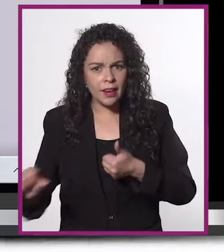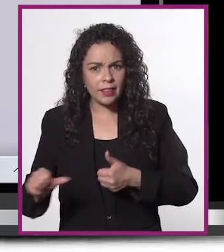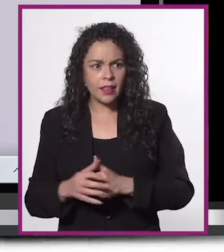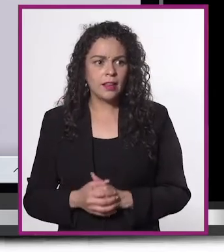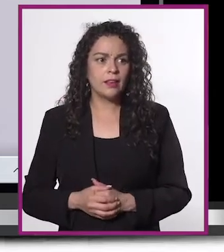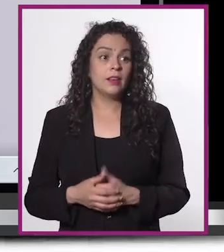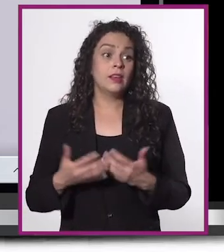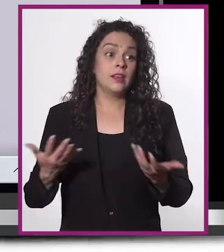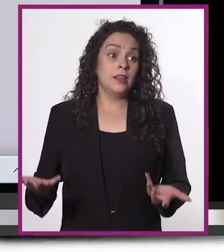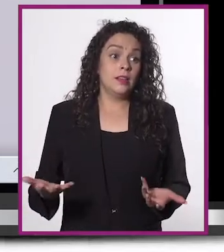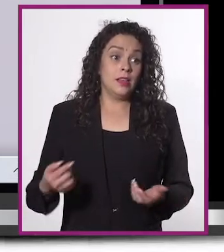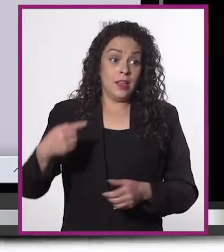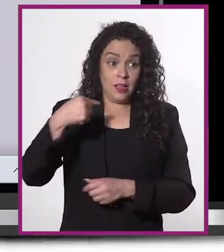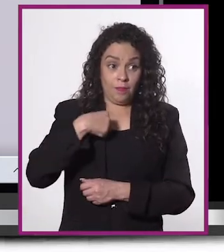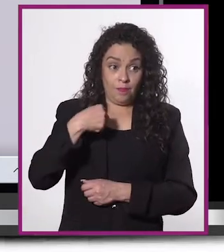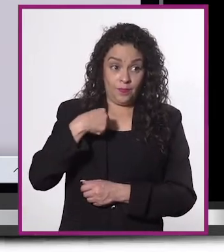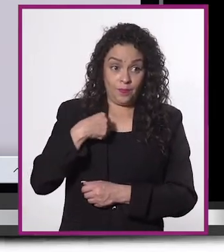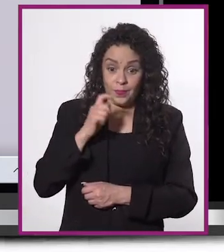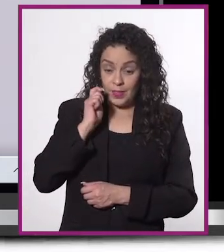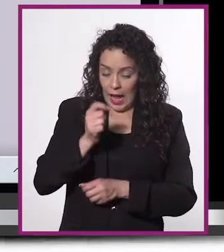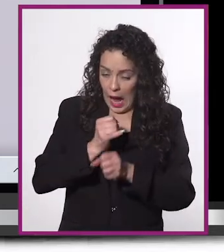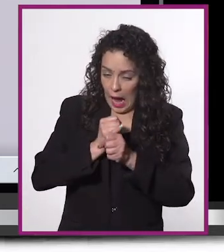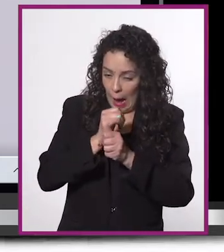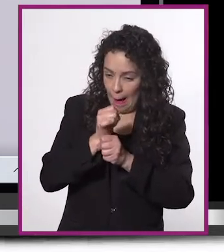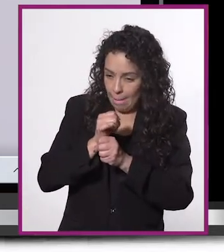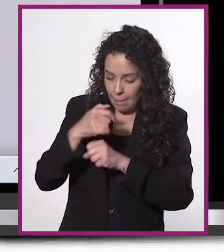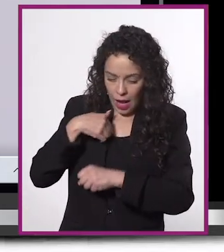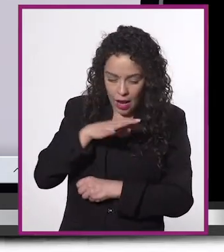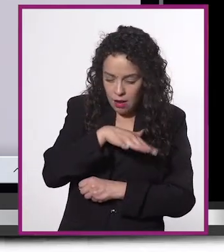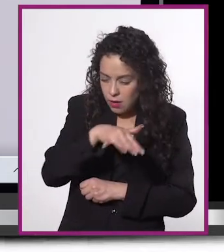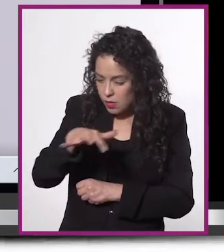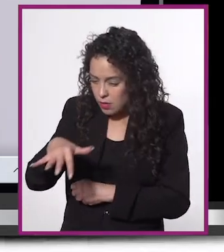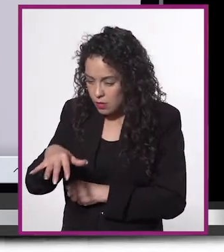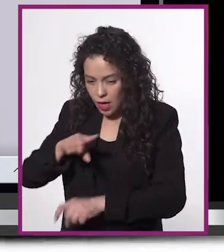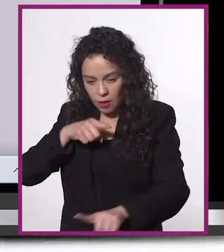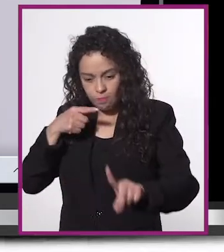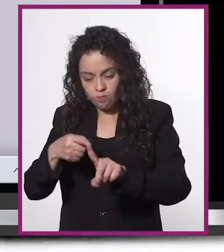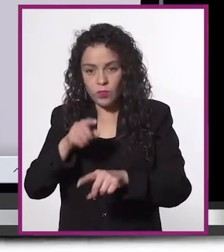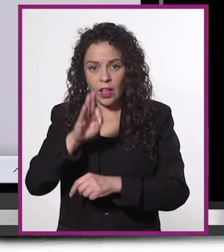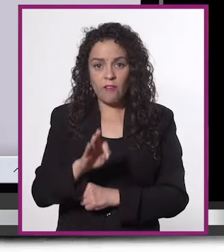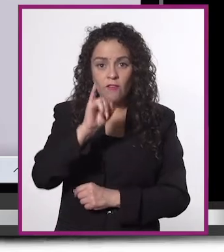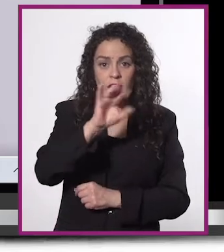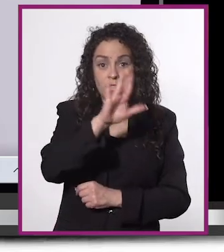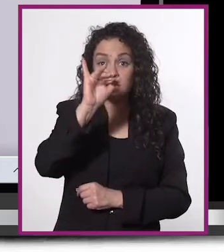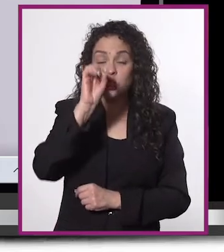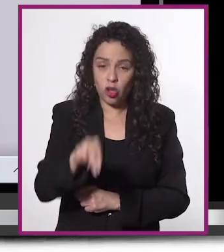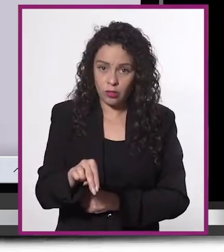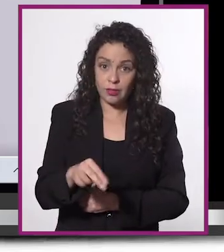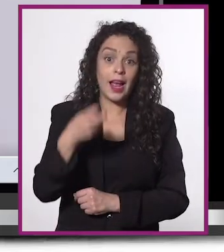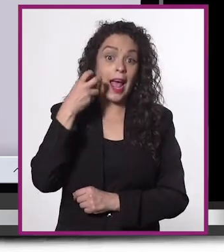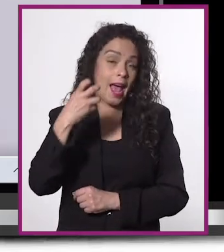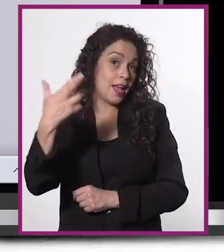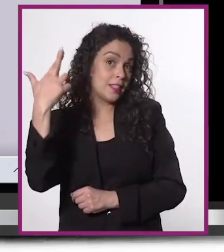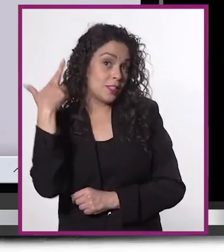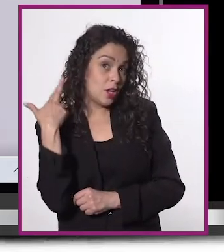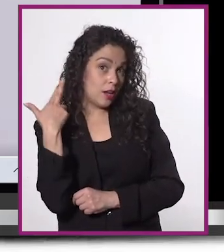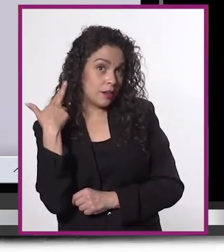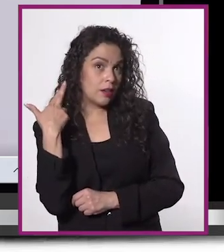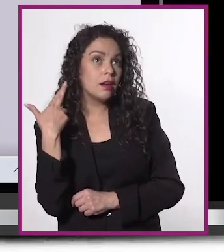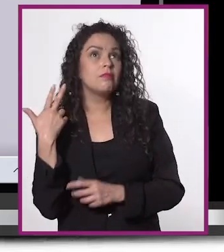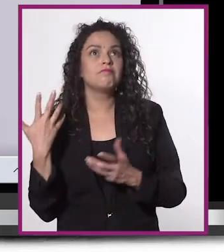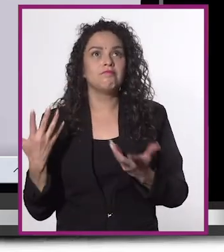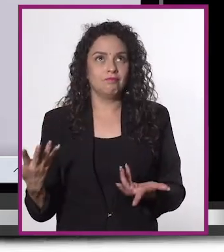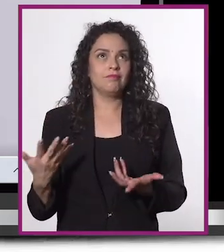mis búsquedas y mi investigación está centrada en la ficción. Entonces, el sonido es un